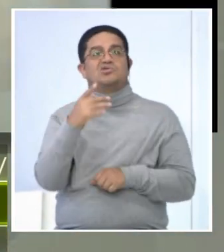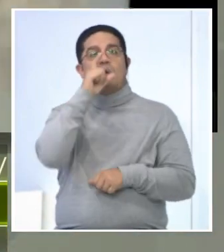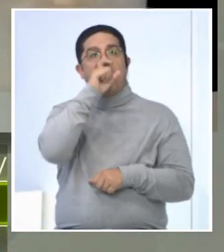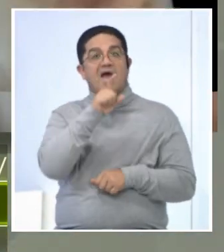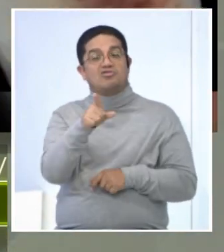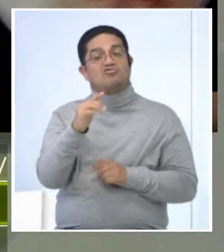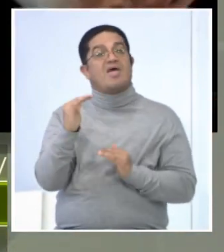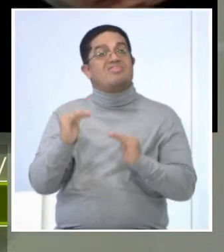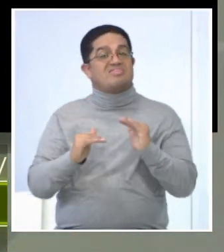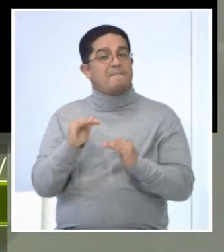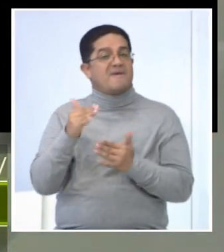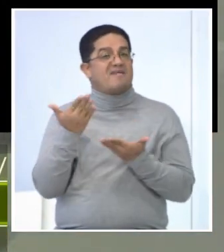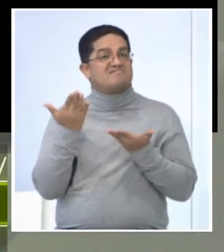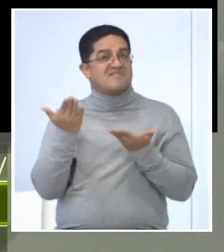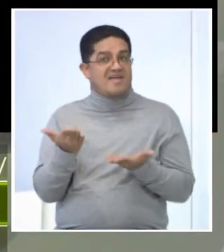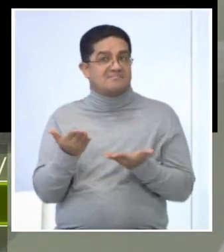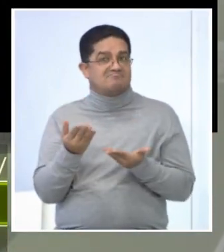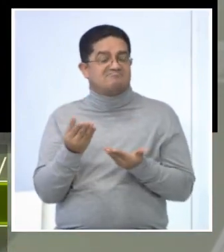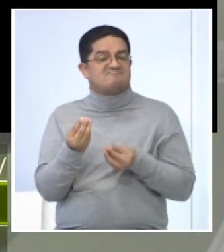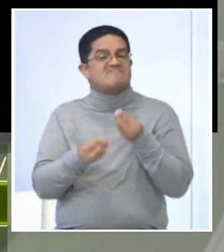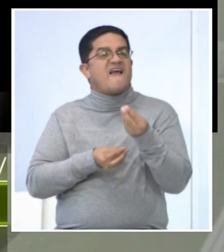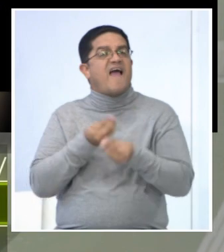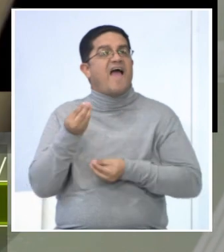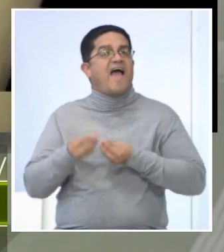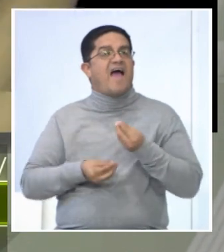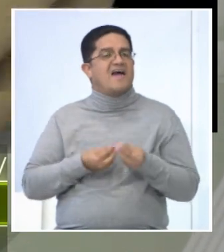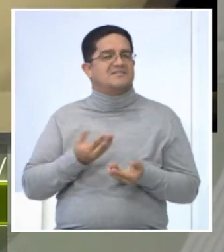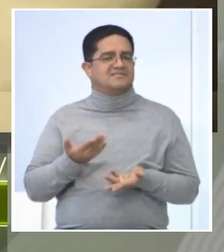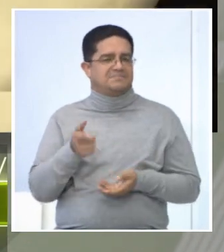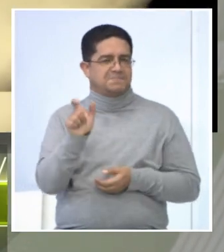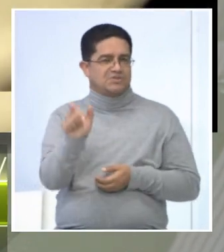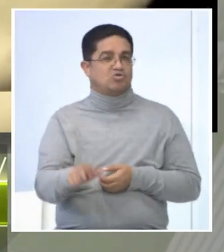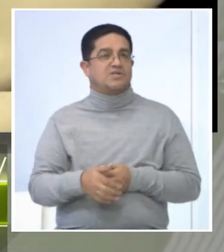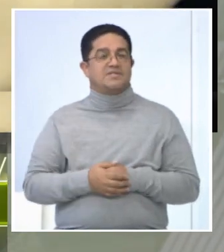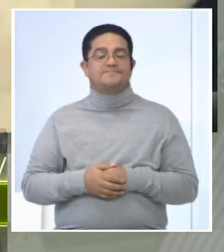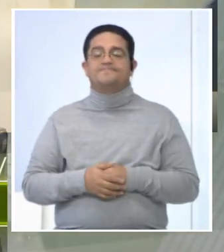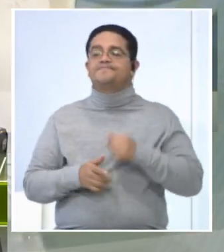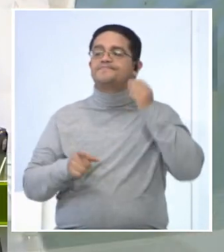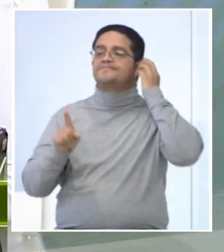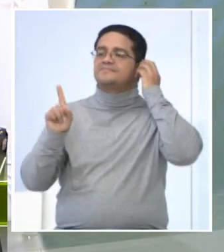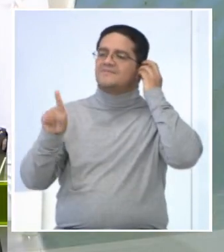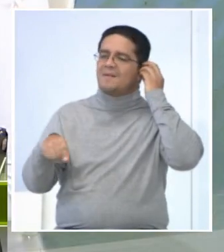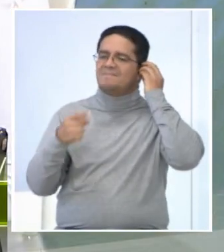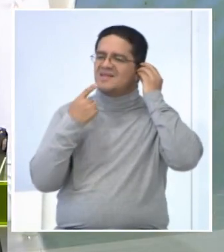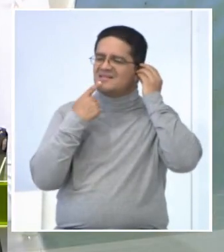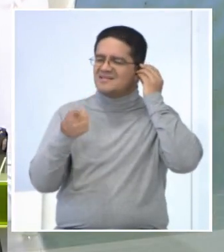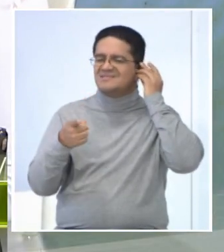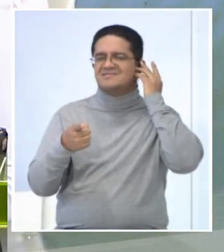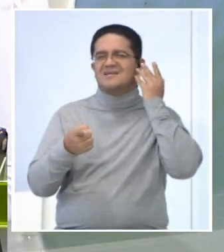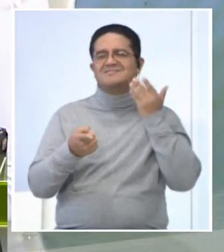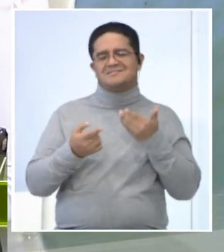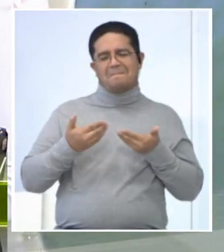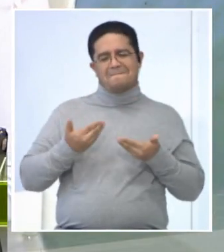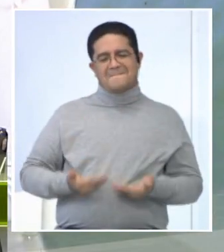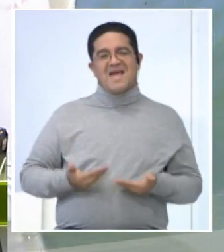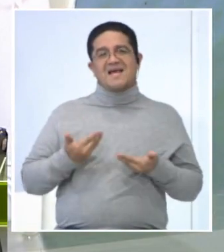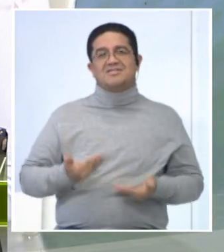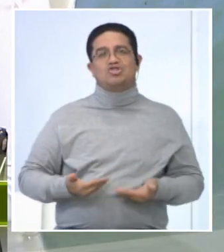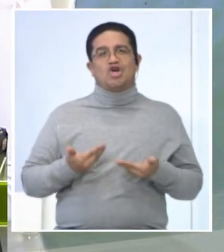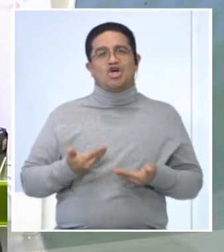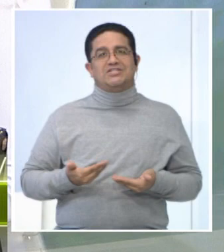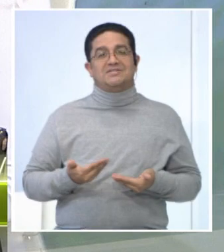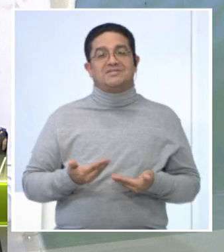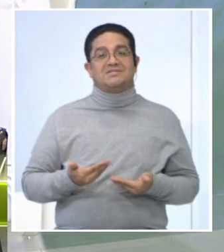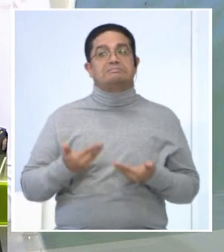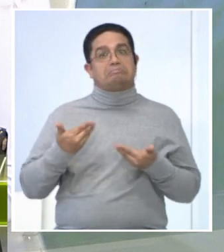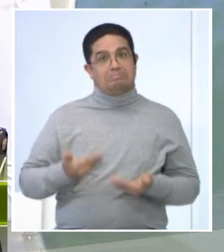y desarrollo a qué se dedica el paciente. Incluso nos hablan acá por el sobrepeso, nos dice Johnny Suárez, nos dice el sobrepeso pasa